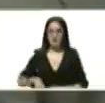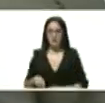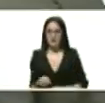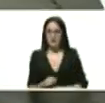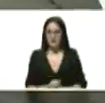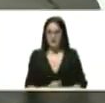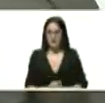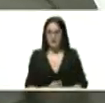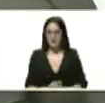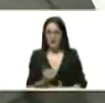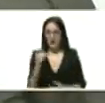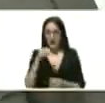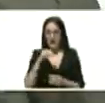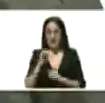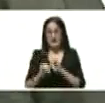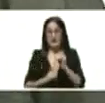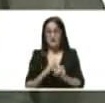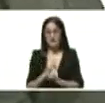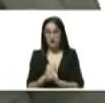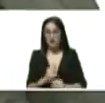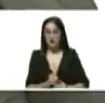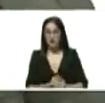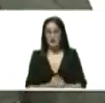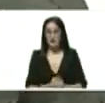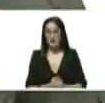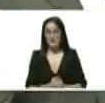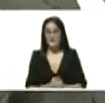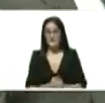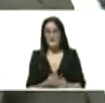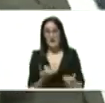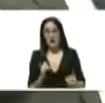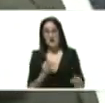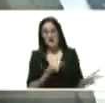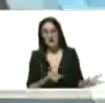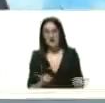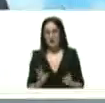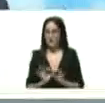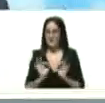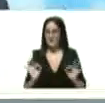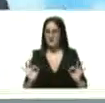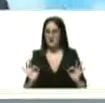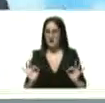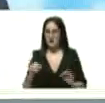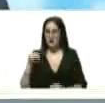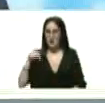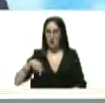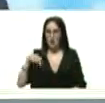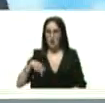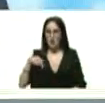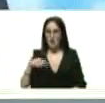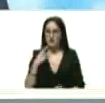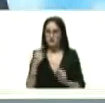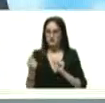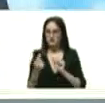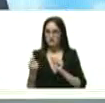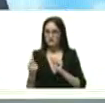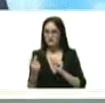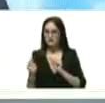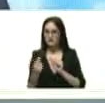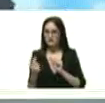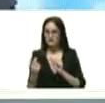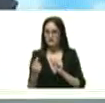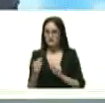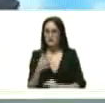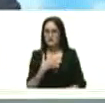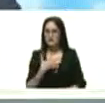divisas internacionales. Bueno, tenemos invitado especial hoy, estuve conversando con